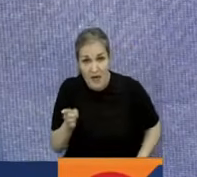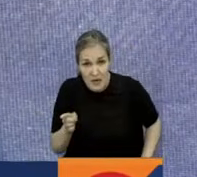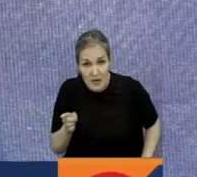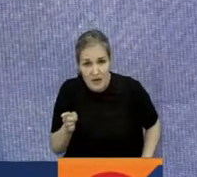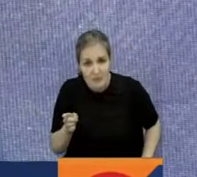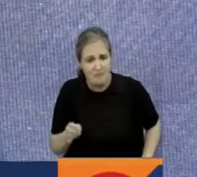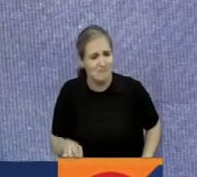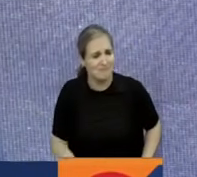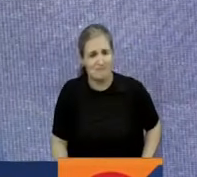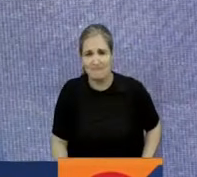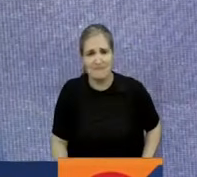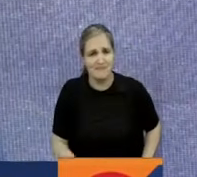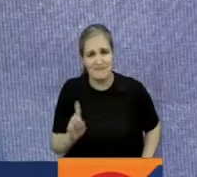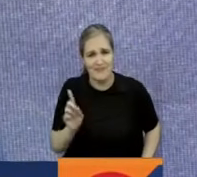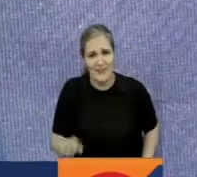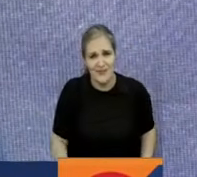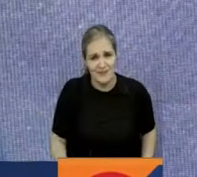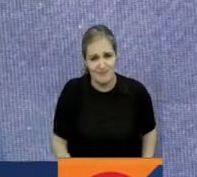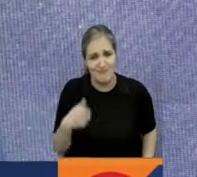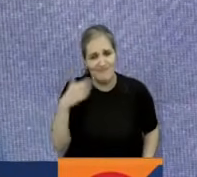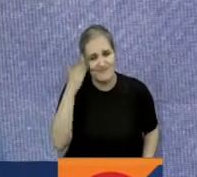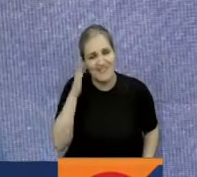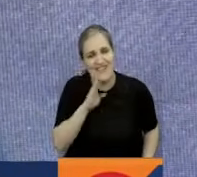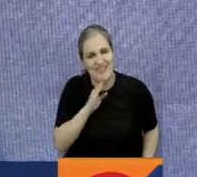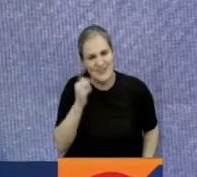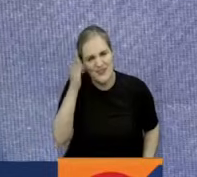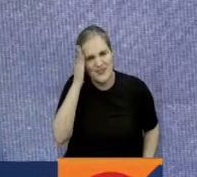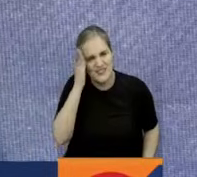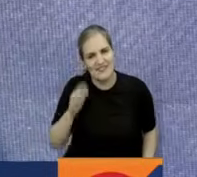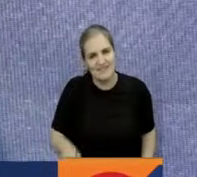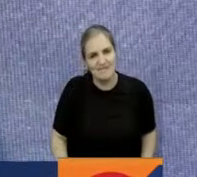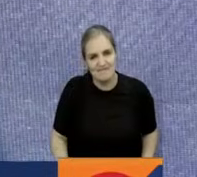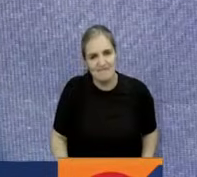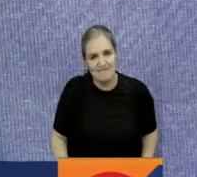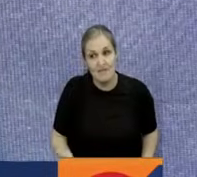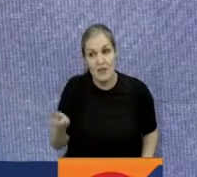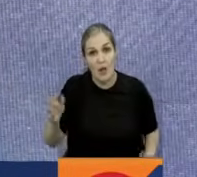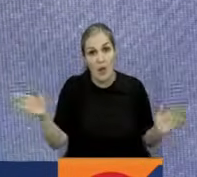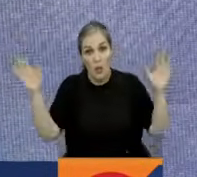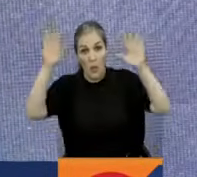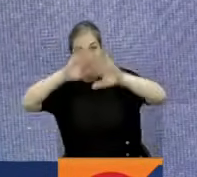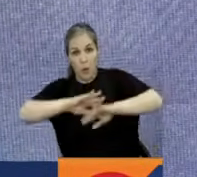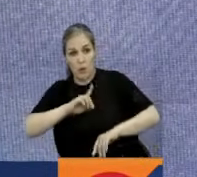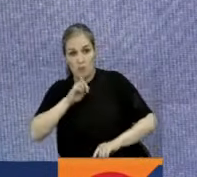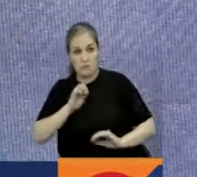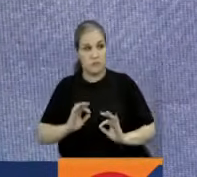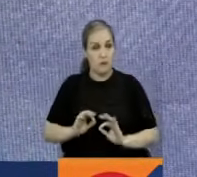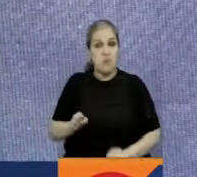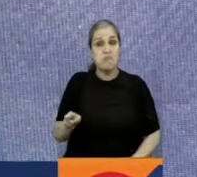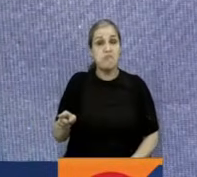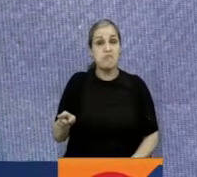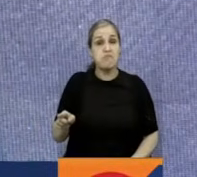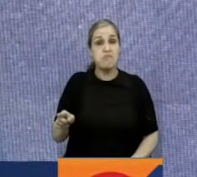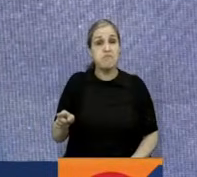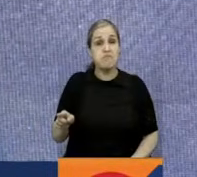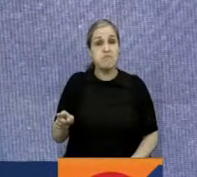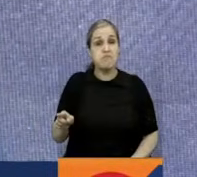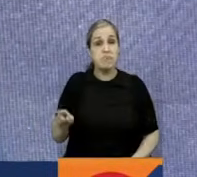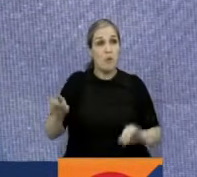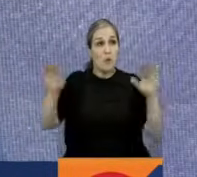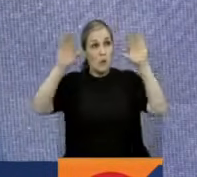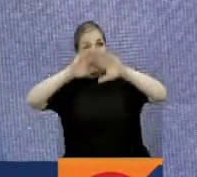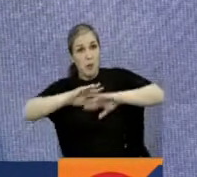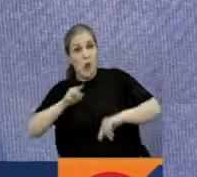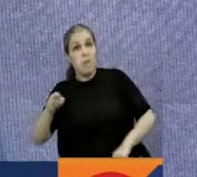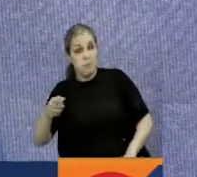No. Nosotros sabemos quiénes. Y se ocultan aún. Y se ocultan